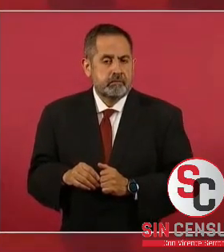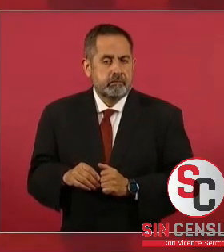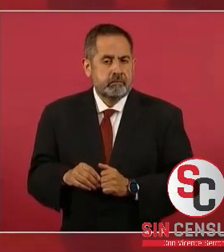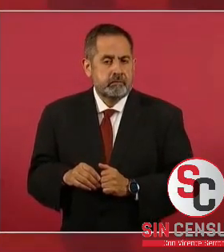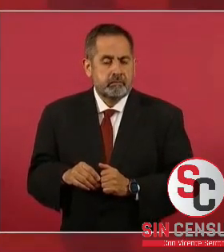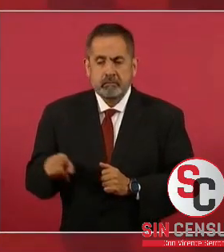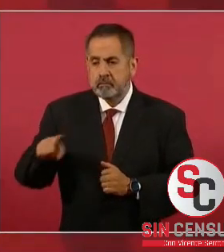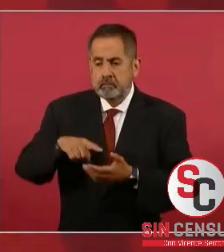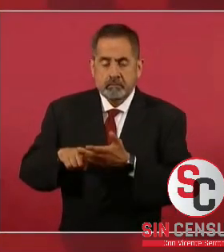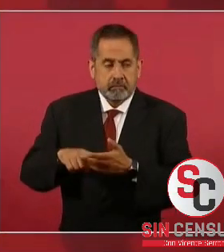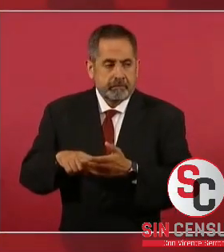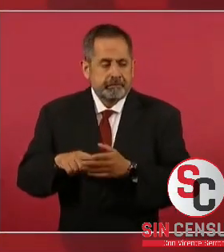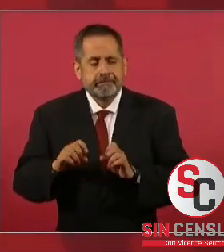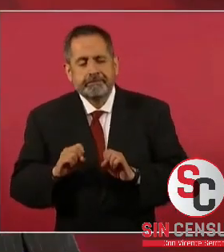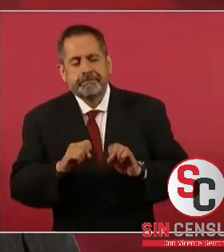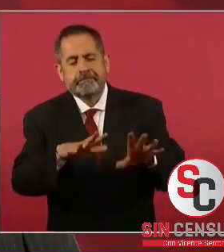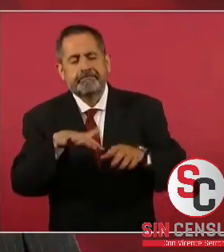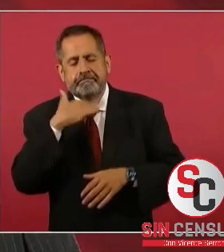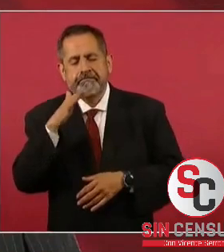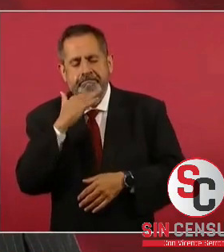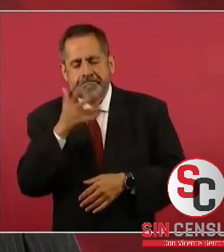permitir la corrupción,